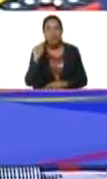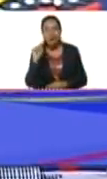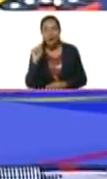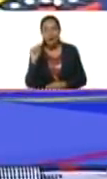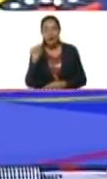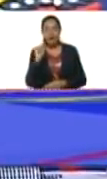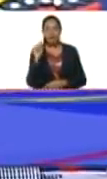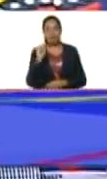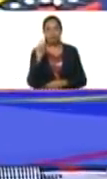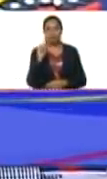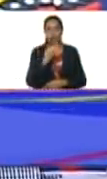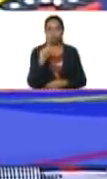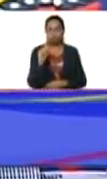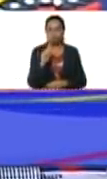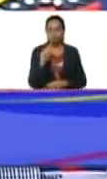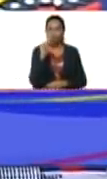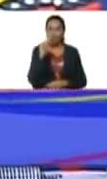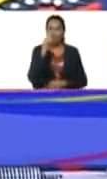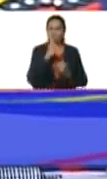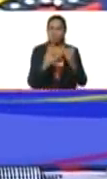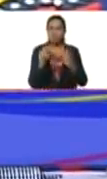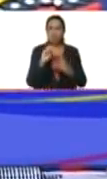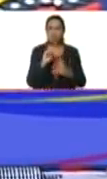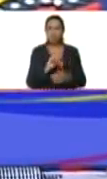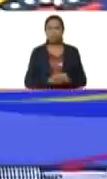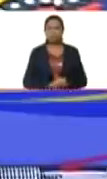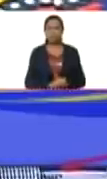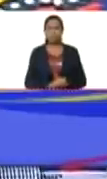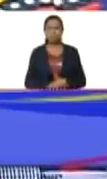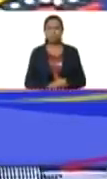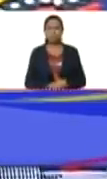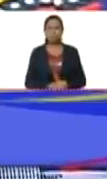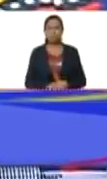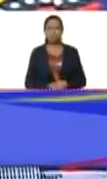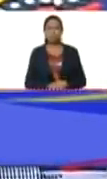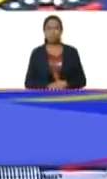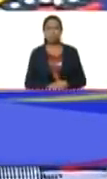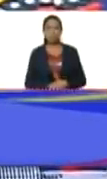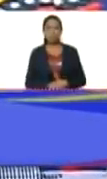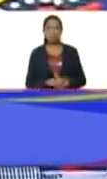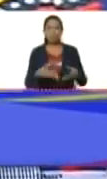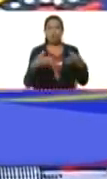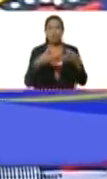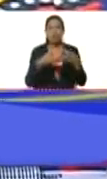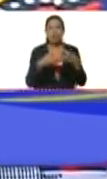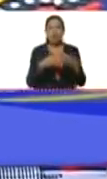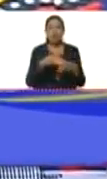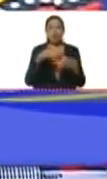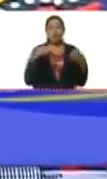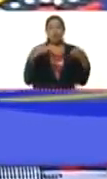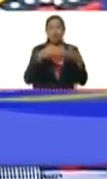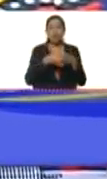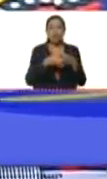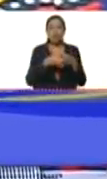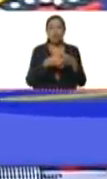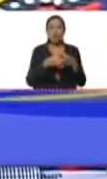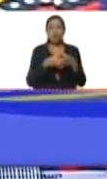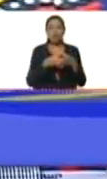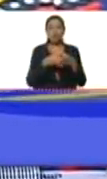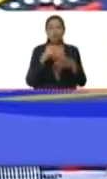los CLA, nadie dijo que eran los CLA, Comité Locales de Abastecimiento, los CLA, no, son de abastecimiento